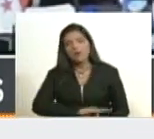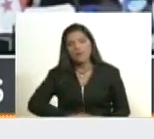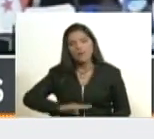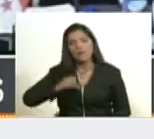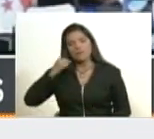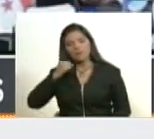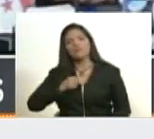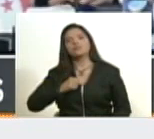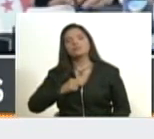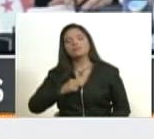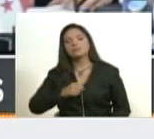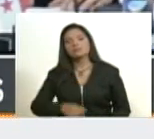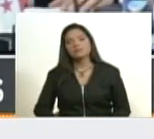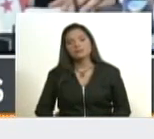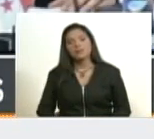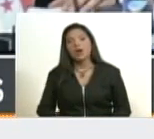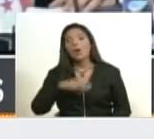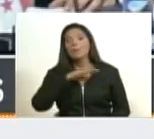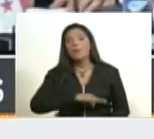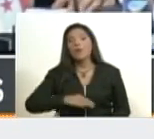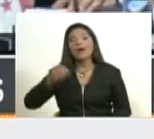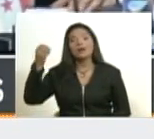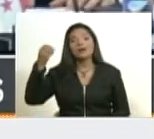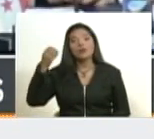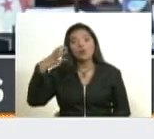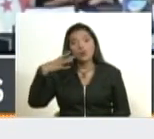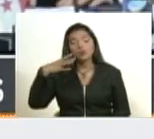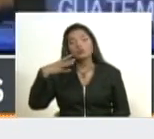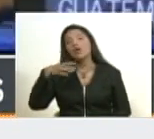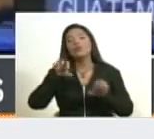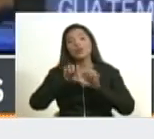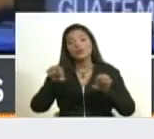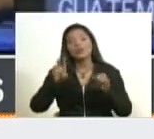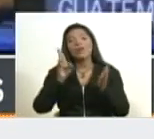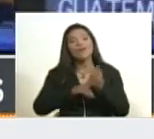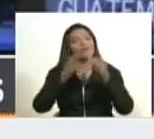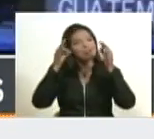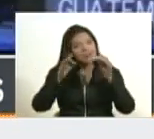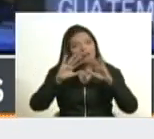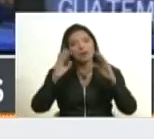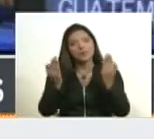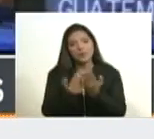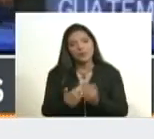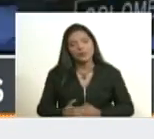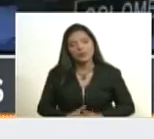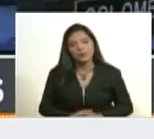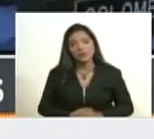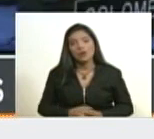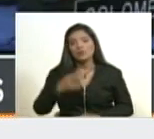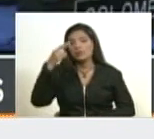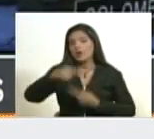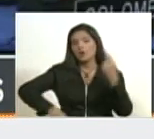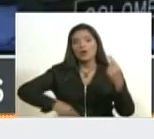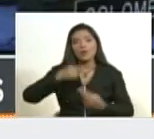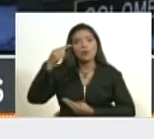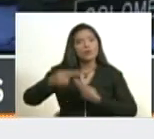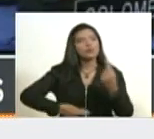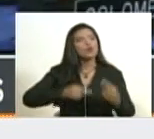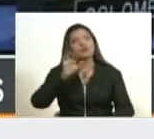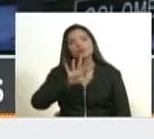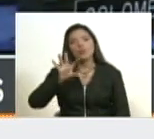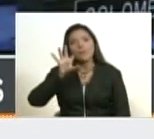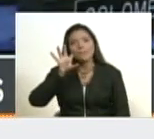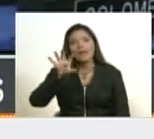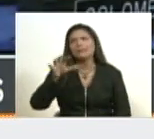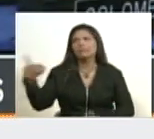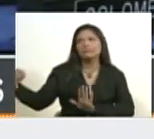Moral y luces. Moral y luces son las bases de nuestra verdad en el mundo. De una revolución y de un país